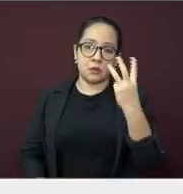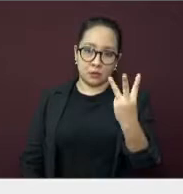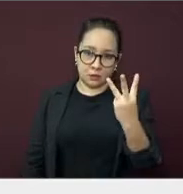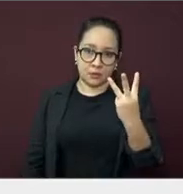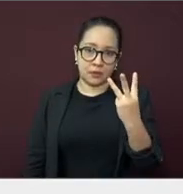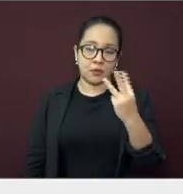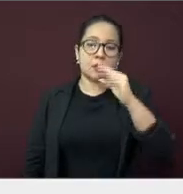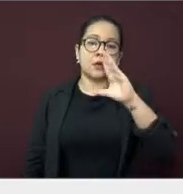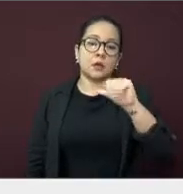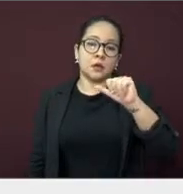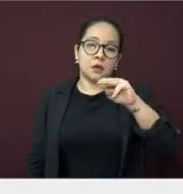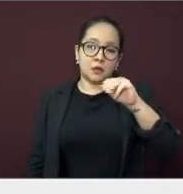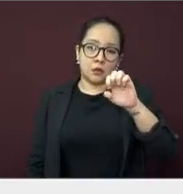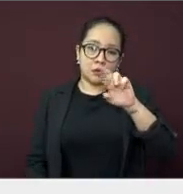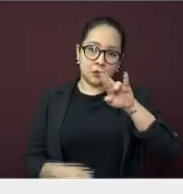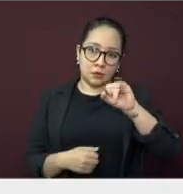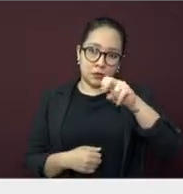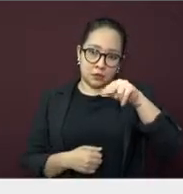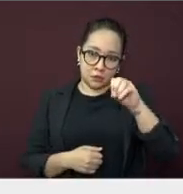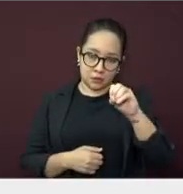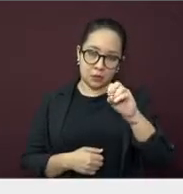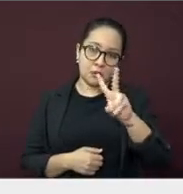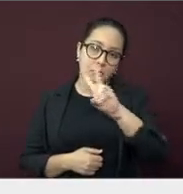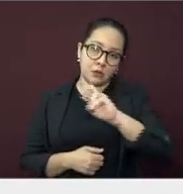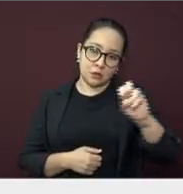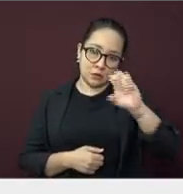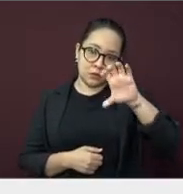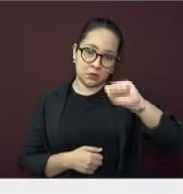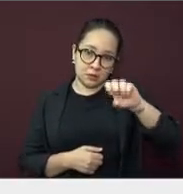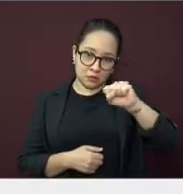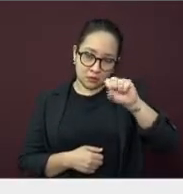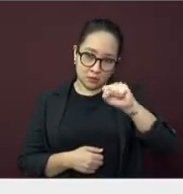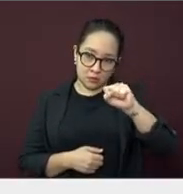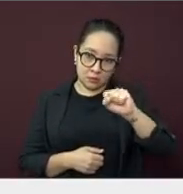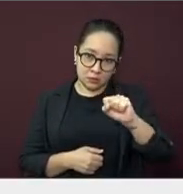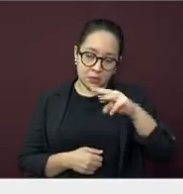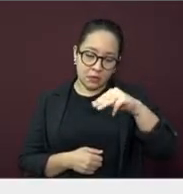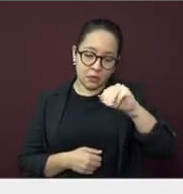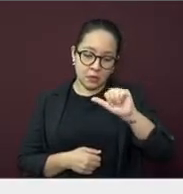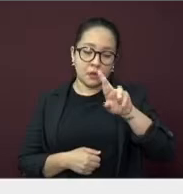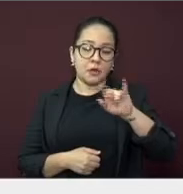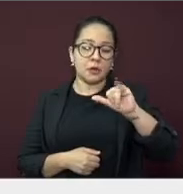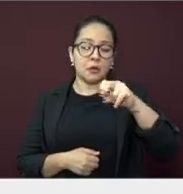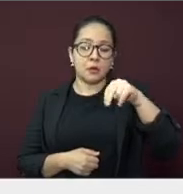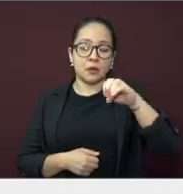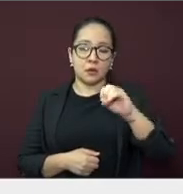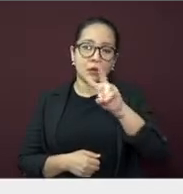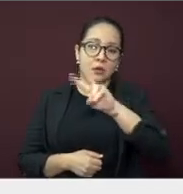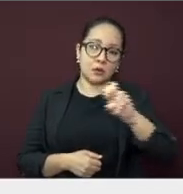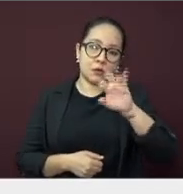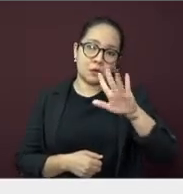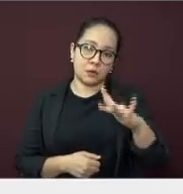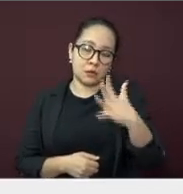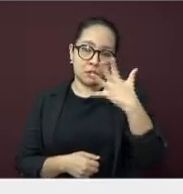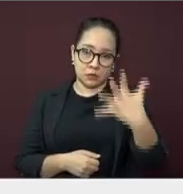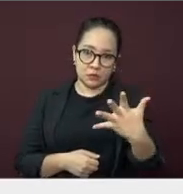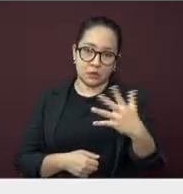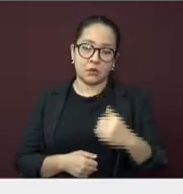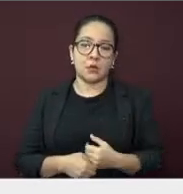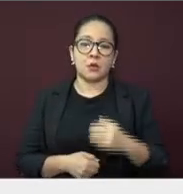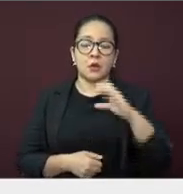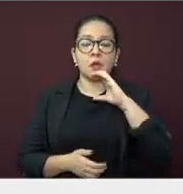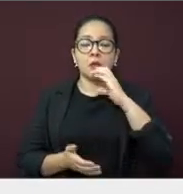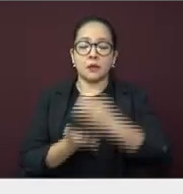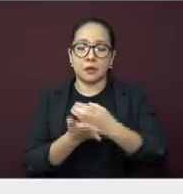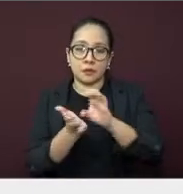camerino z mendoza 260 mariano escobedo 255 coatepec